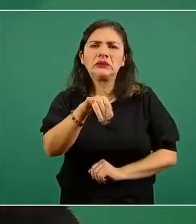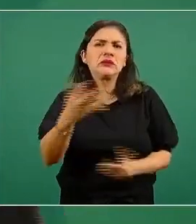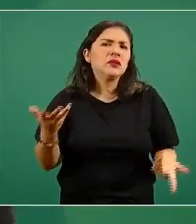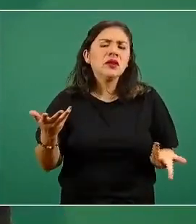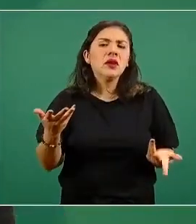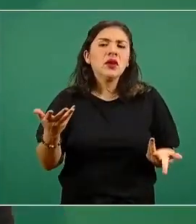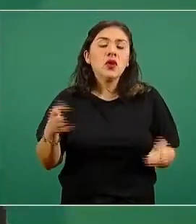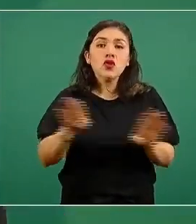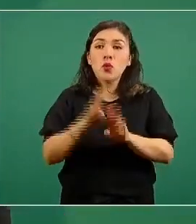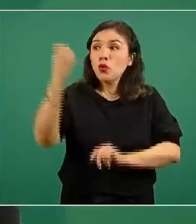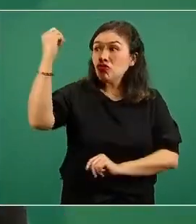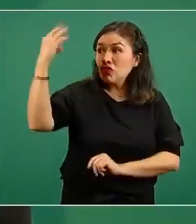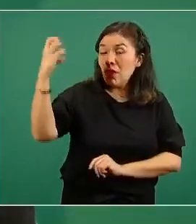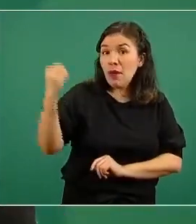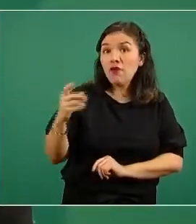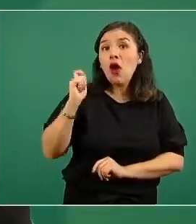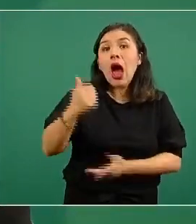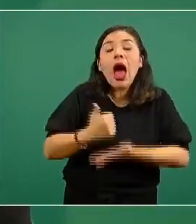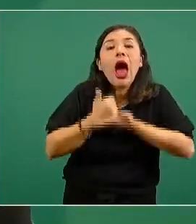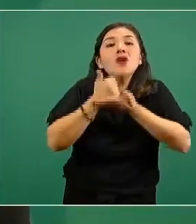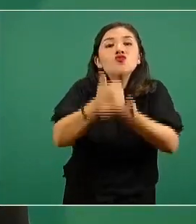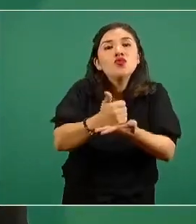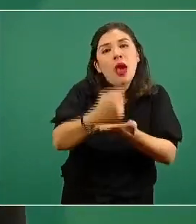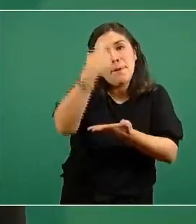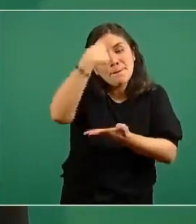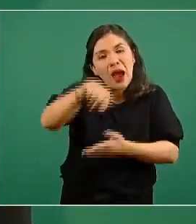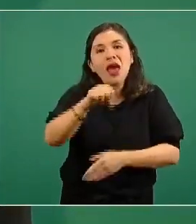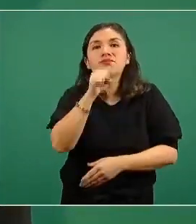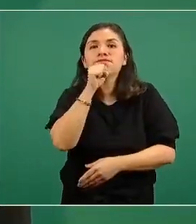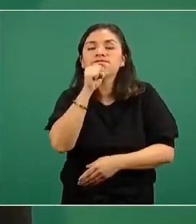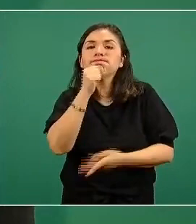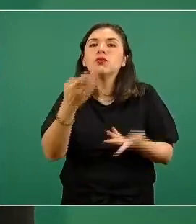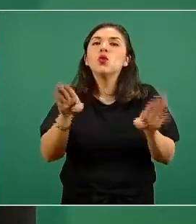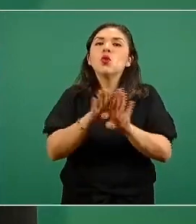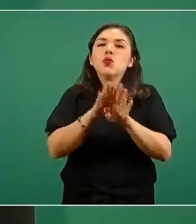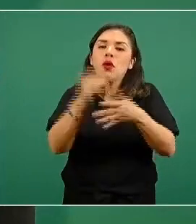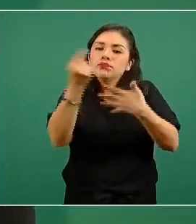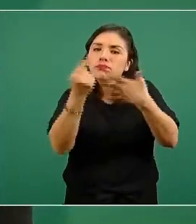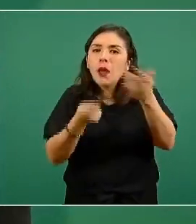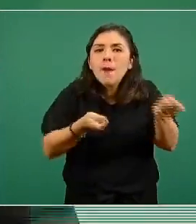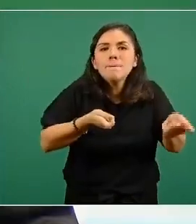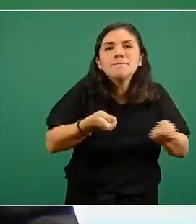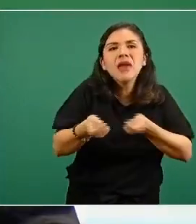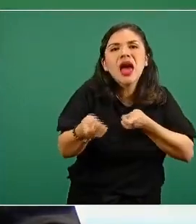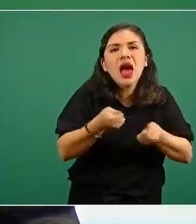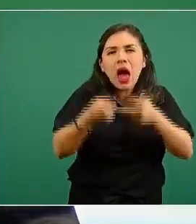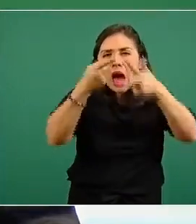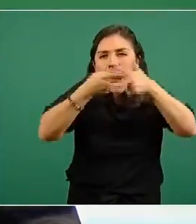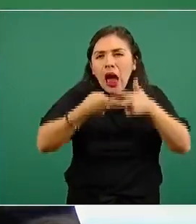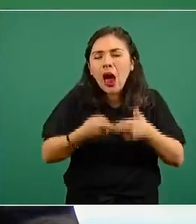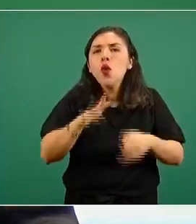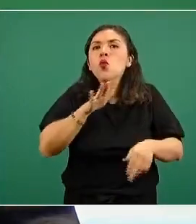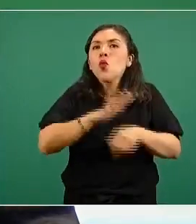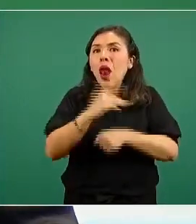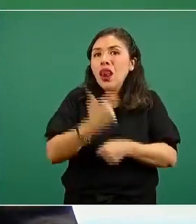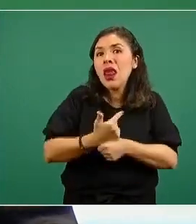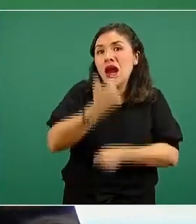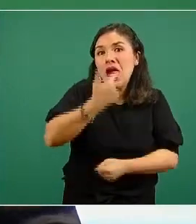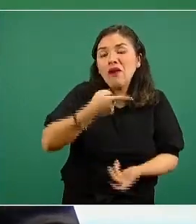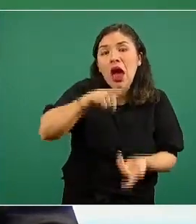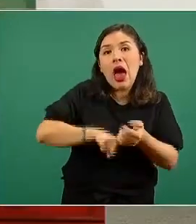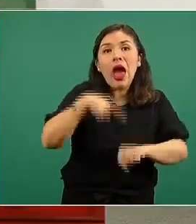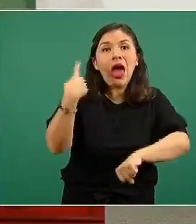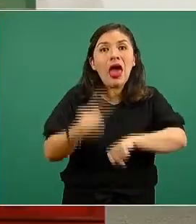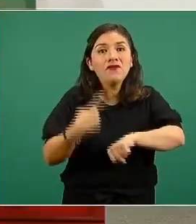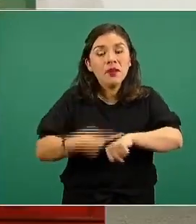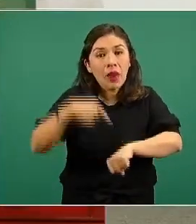definitivamente el semáforo como una herramienta que mide el riesgo epidémico